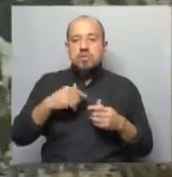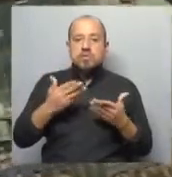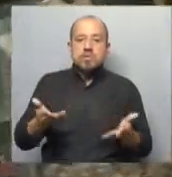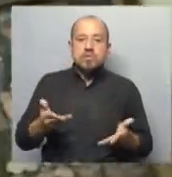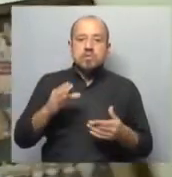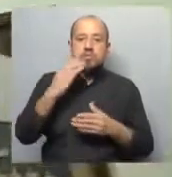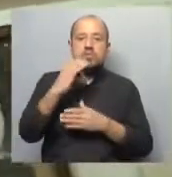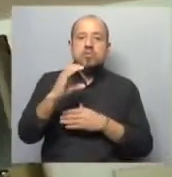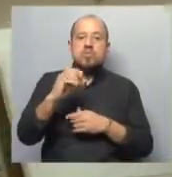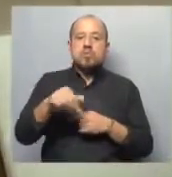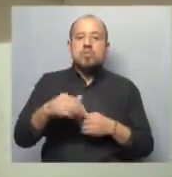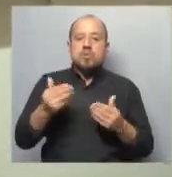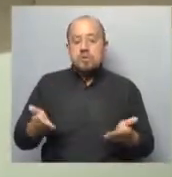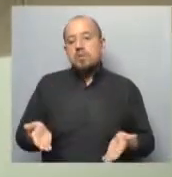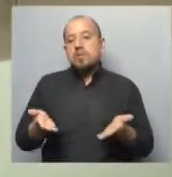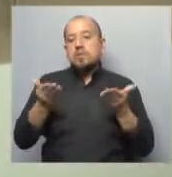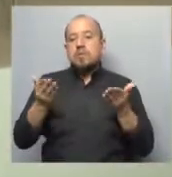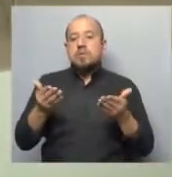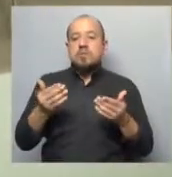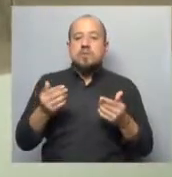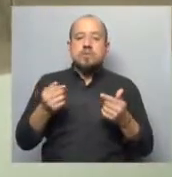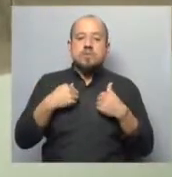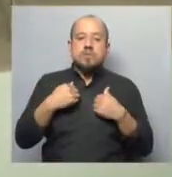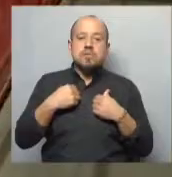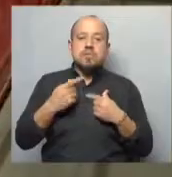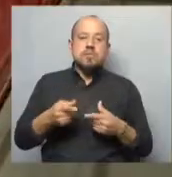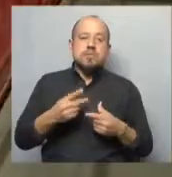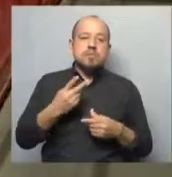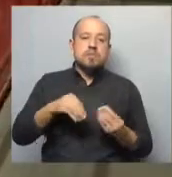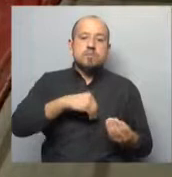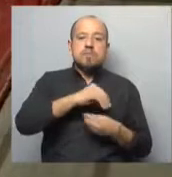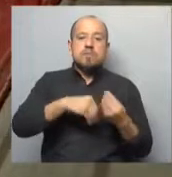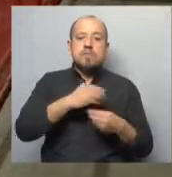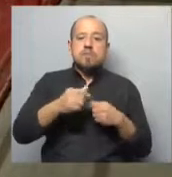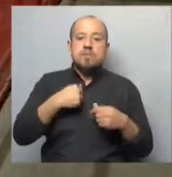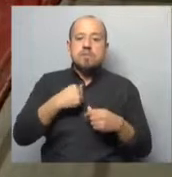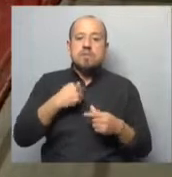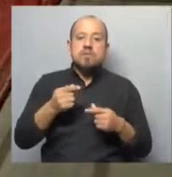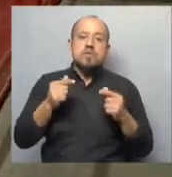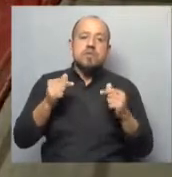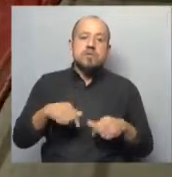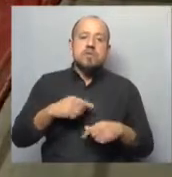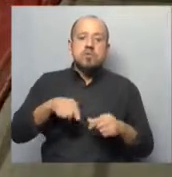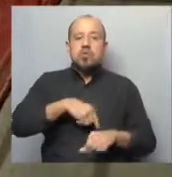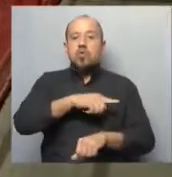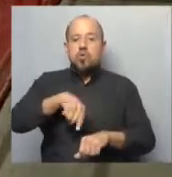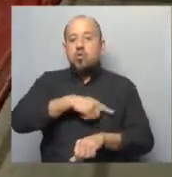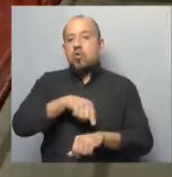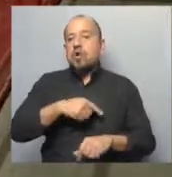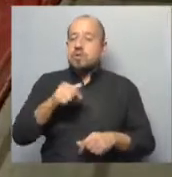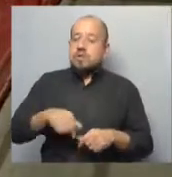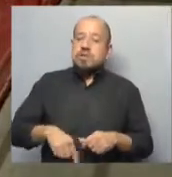club, trabajo para el club para que crezca y que también es mi segunda familia, ¿no? Yo paso un montón de horas y un montón